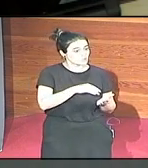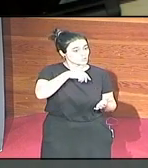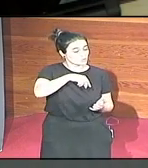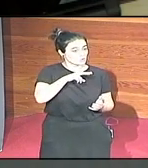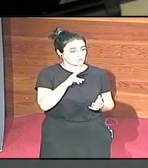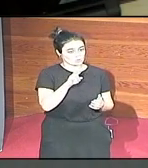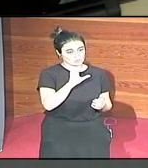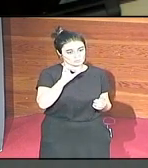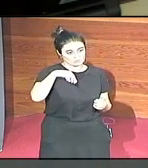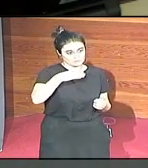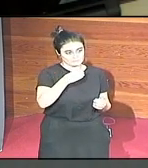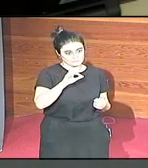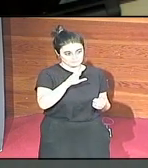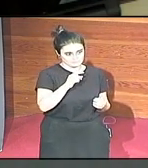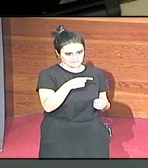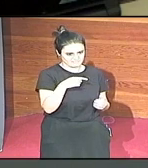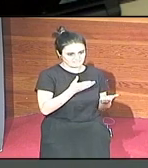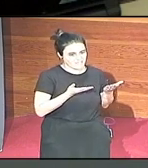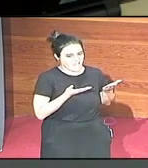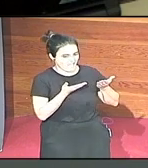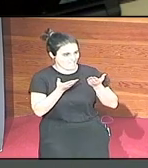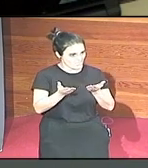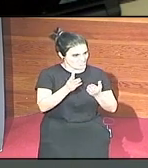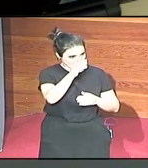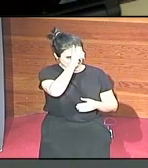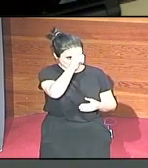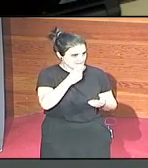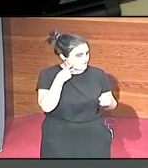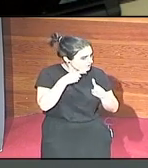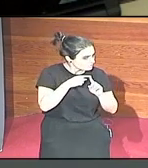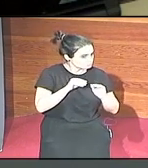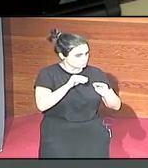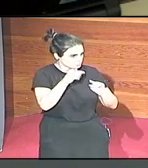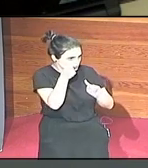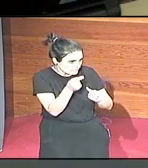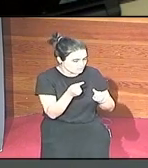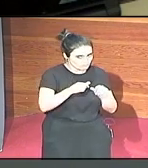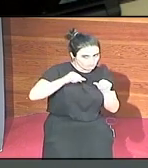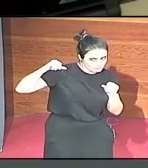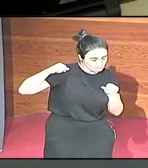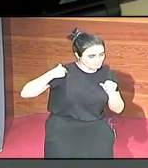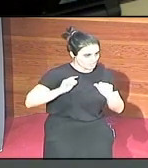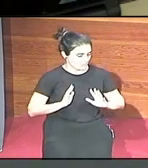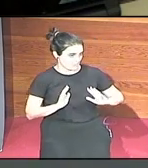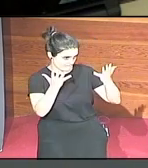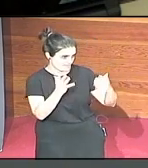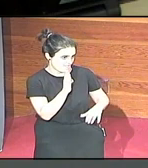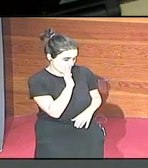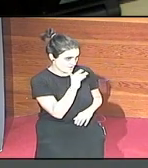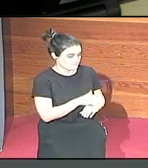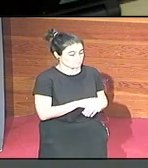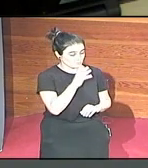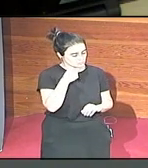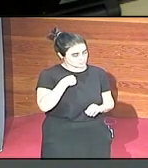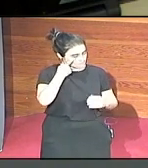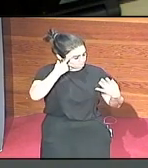sociedad alemana a liberarse de sus propios demonios. Yo tengo la convicción de que Rusia